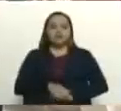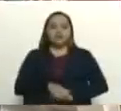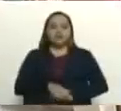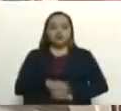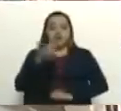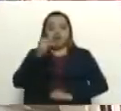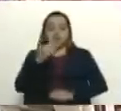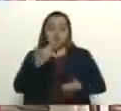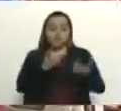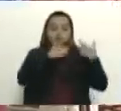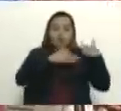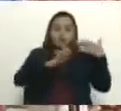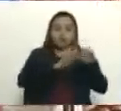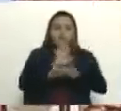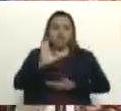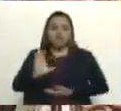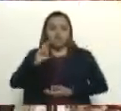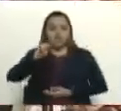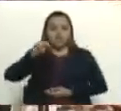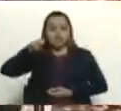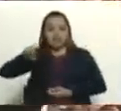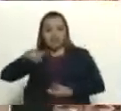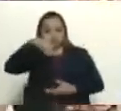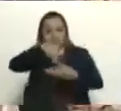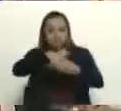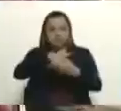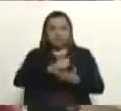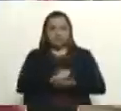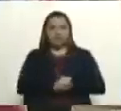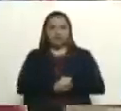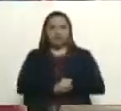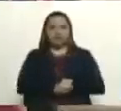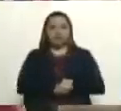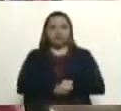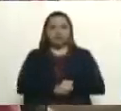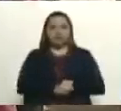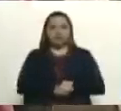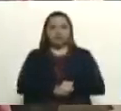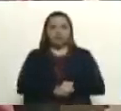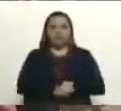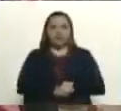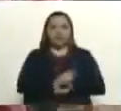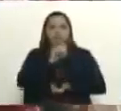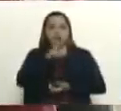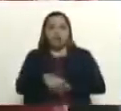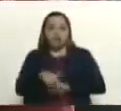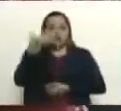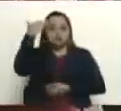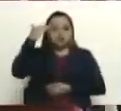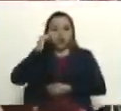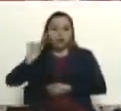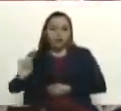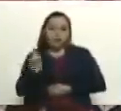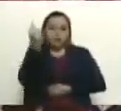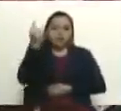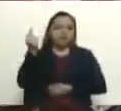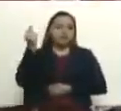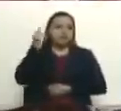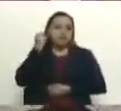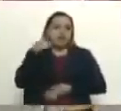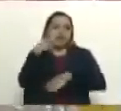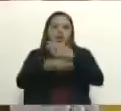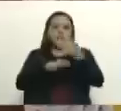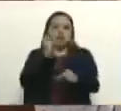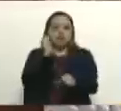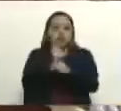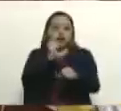poder electoral. Hay que destacar que además Tibisay Lucena fue la primera mujer que ejerció